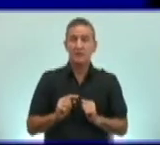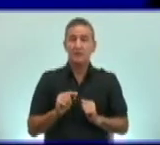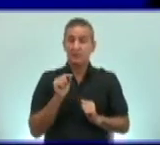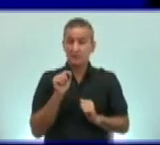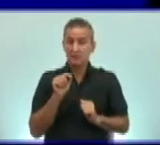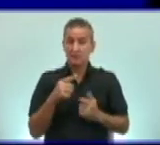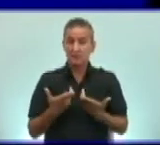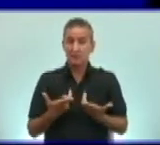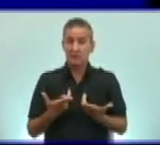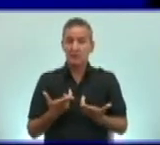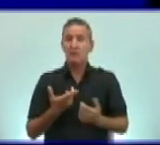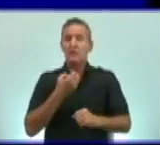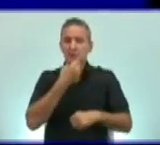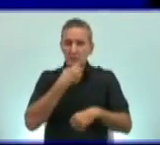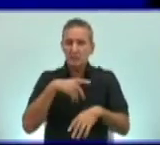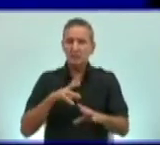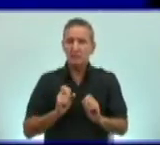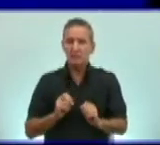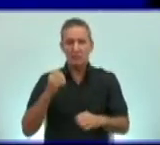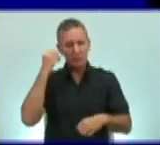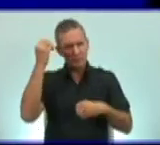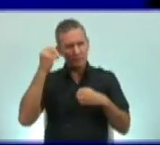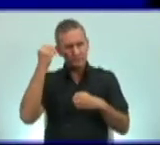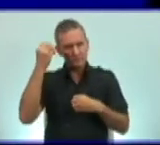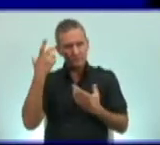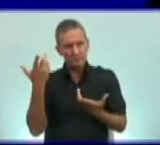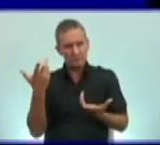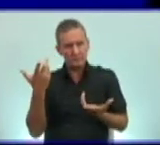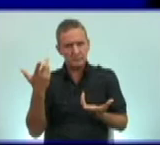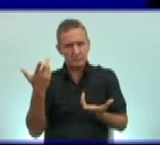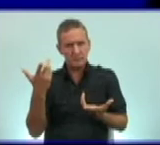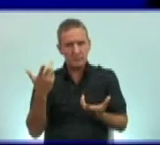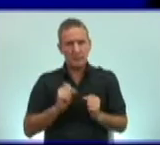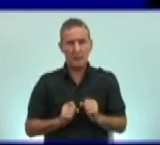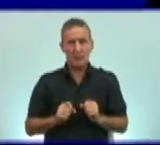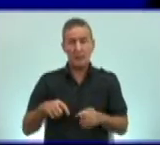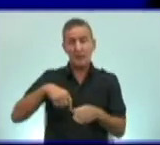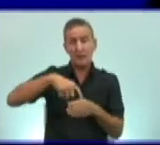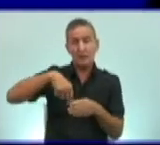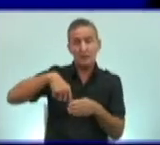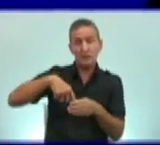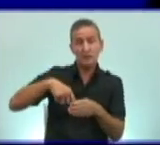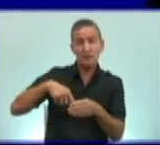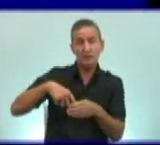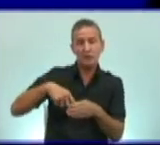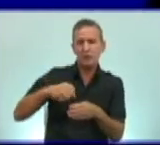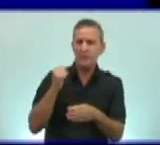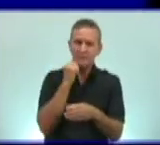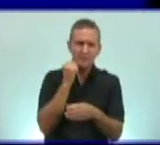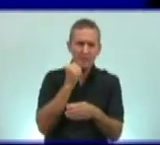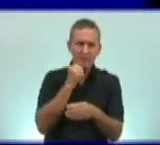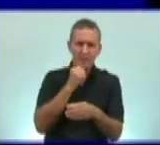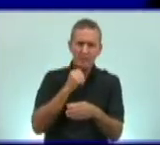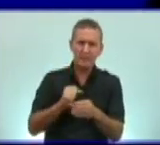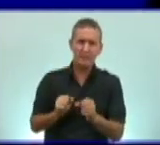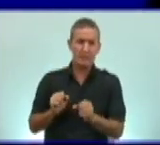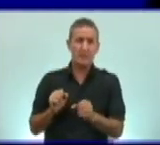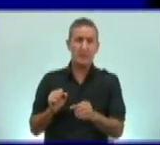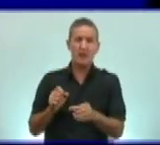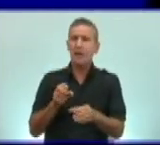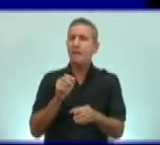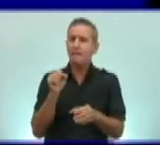esto da la posibilidad de que yo pueda pensar que cuando la disolución se diluye más porque yo agrego mayor cantidad de